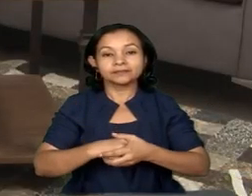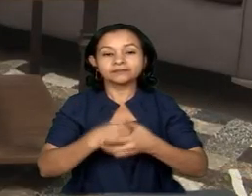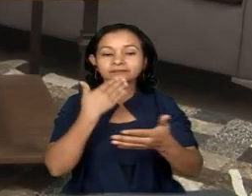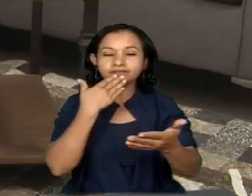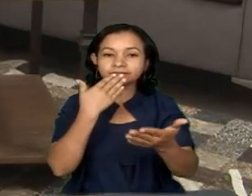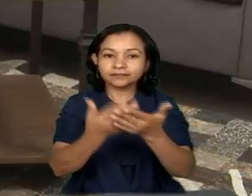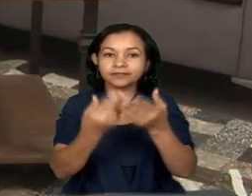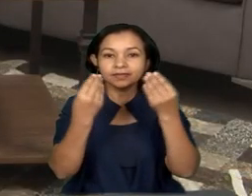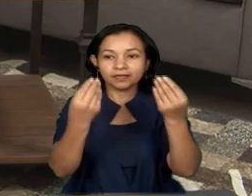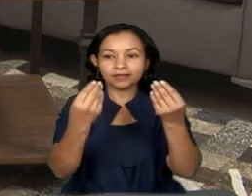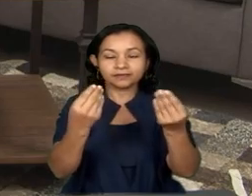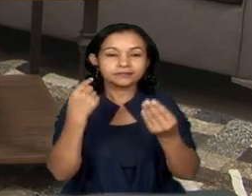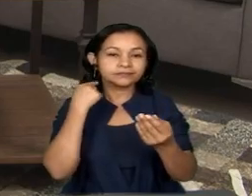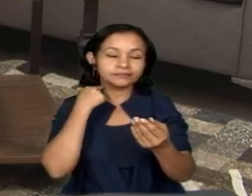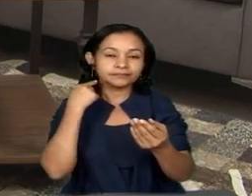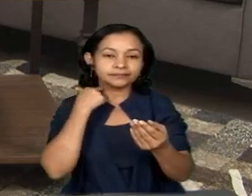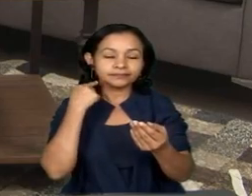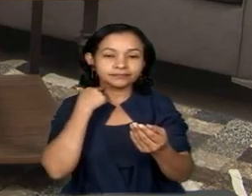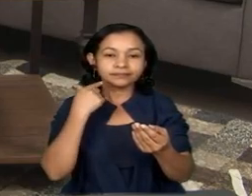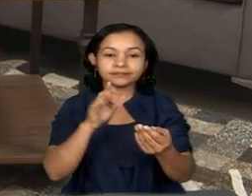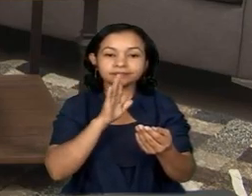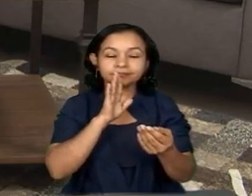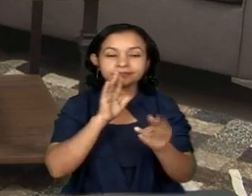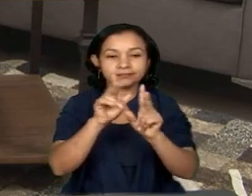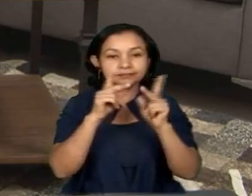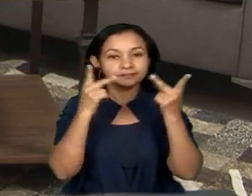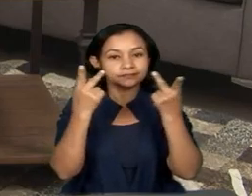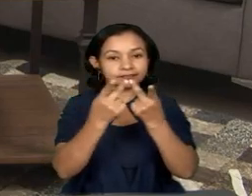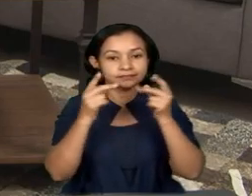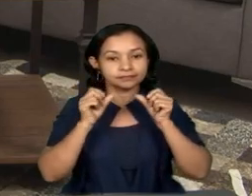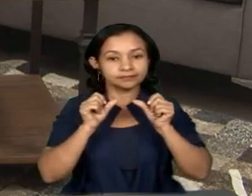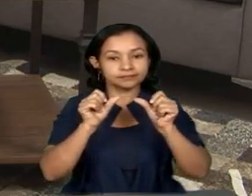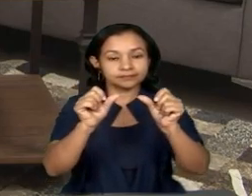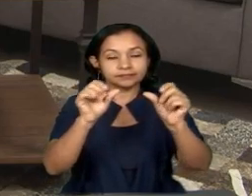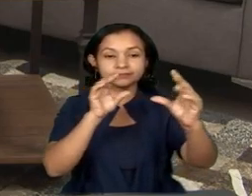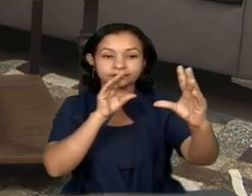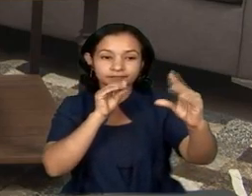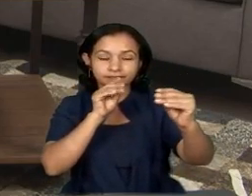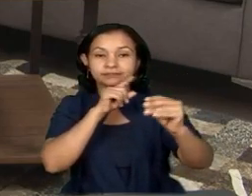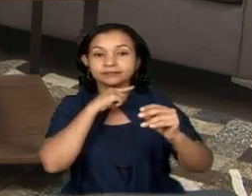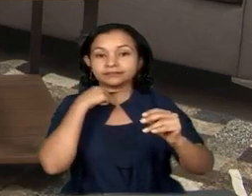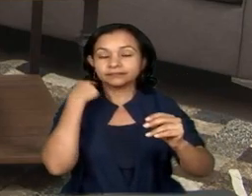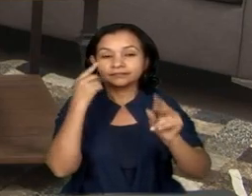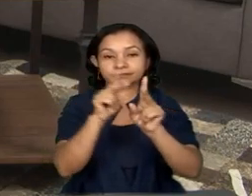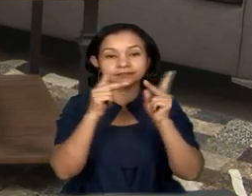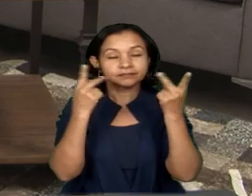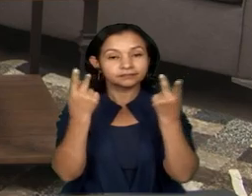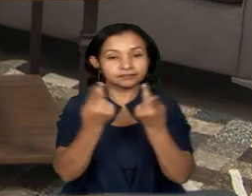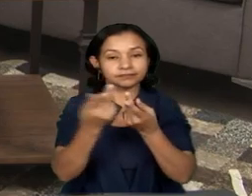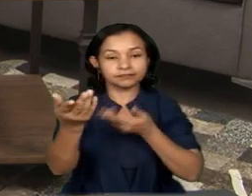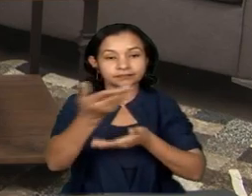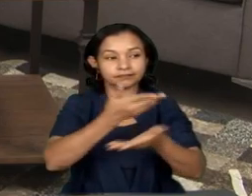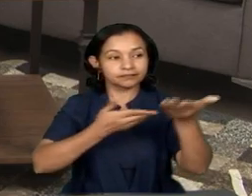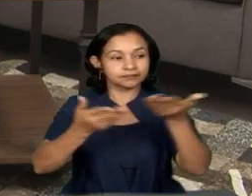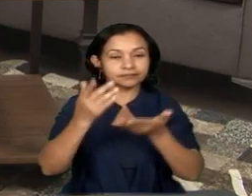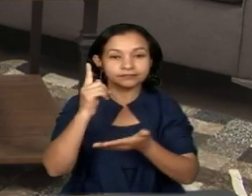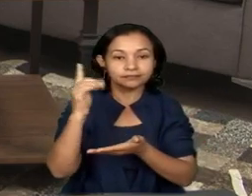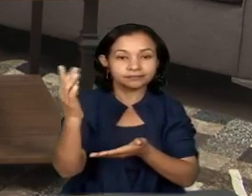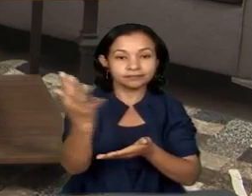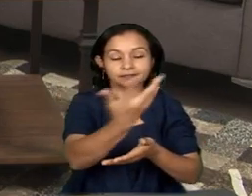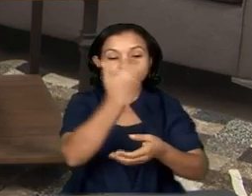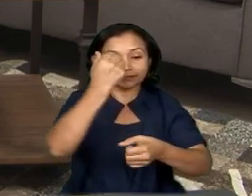agradecemos también porque siempre es la disposición de conversar con el pueblo y continuar este proceso de diálogo franco con nuestra población, compartiendo la información y todo el